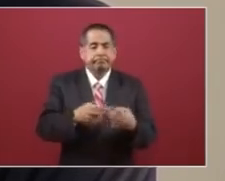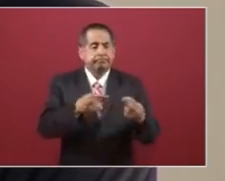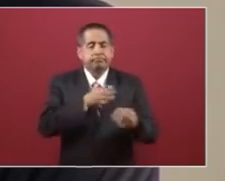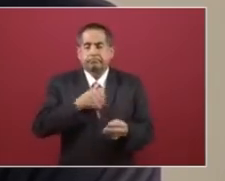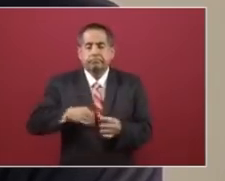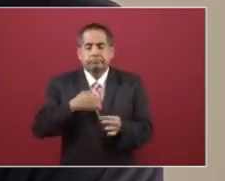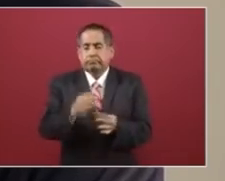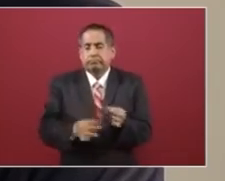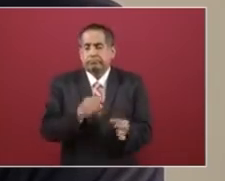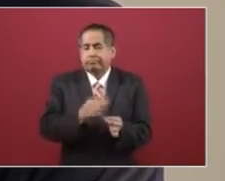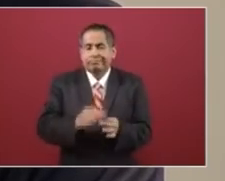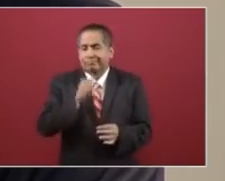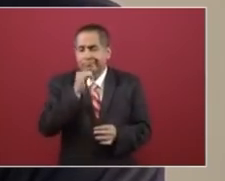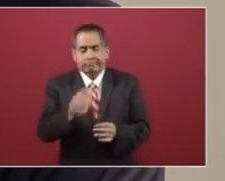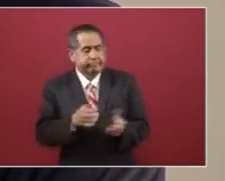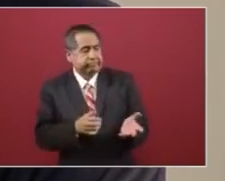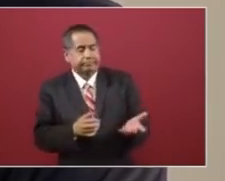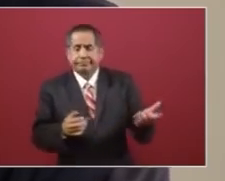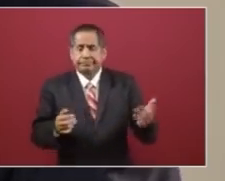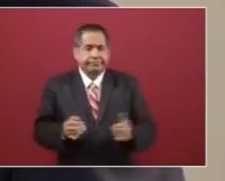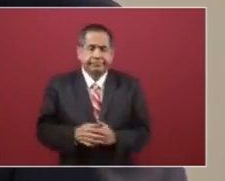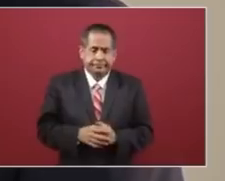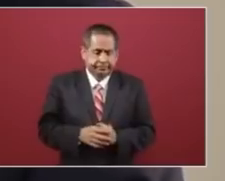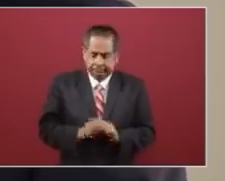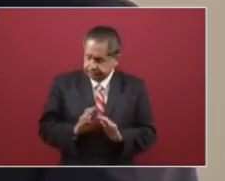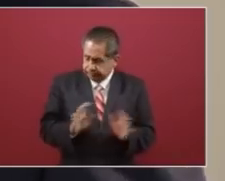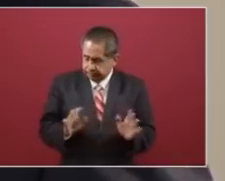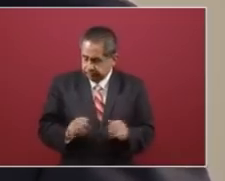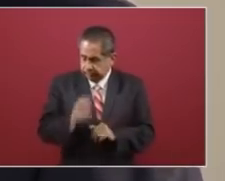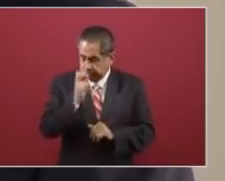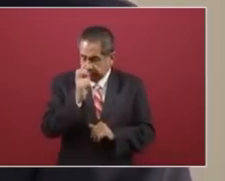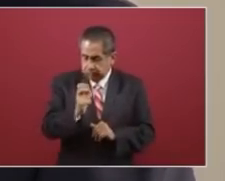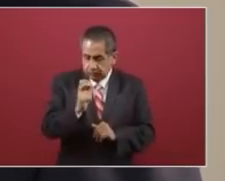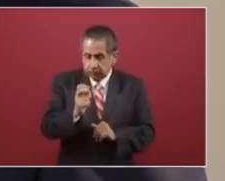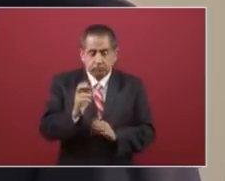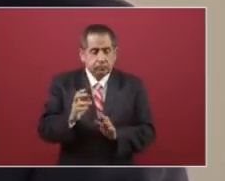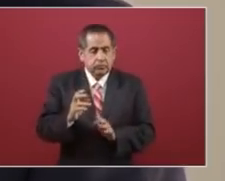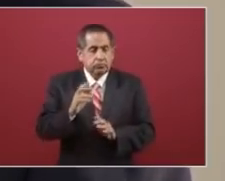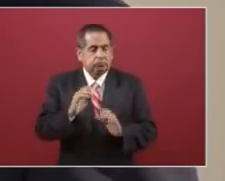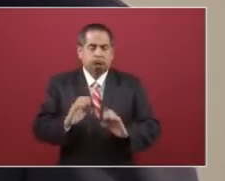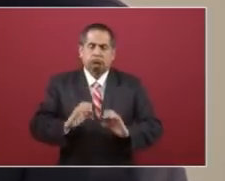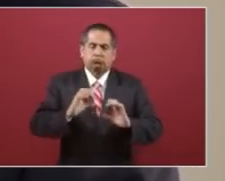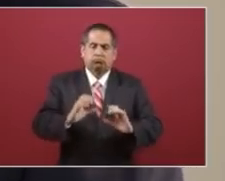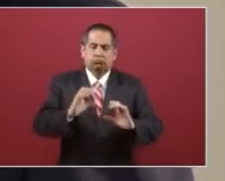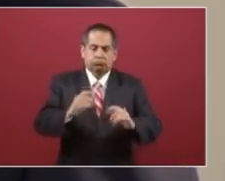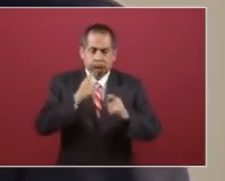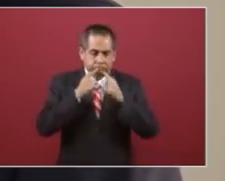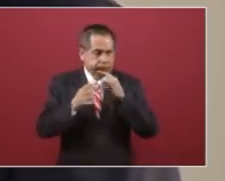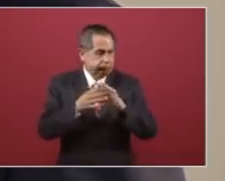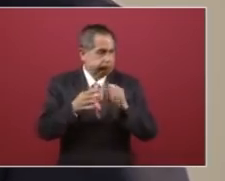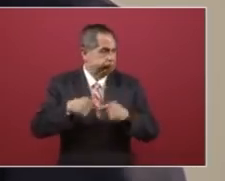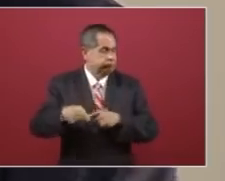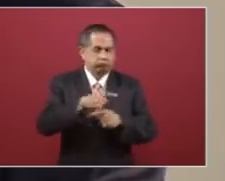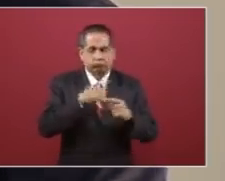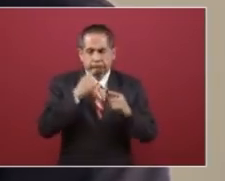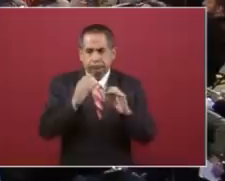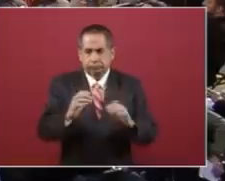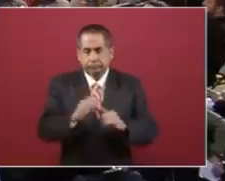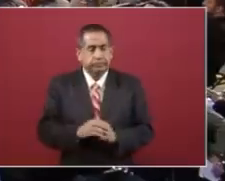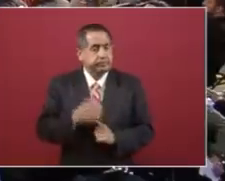cumplido entonces por eso se cuidó esta situación